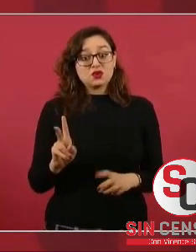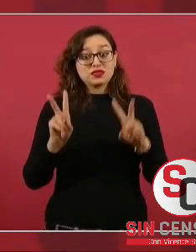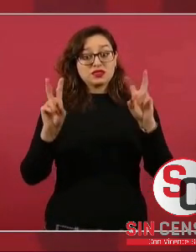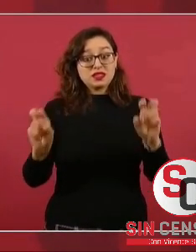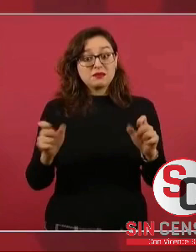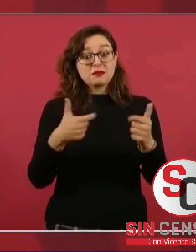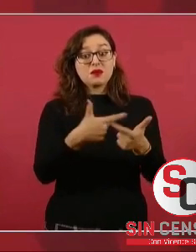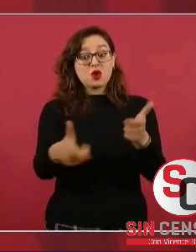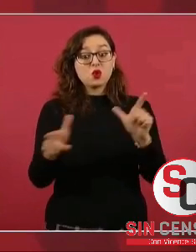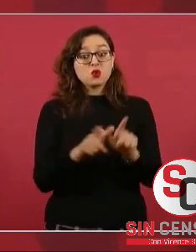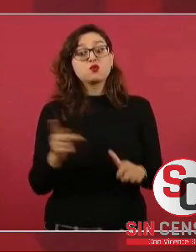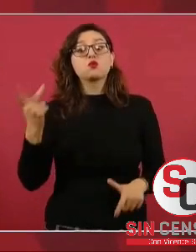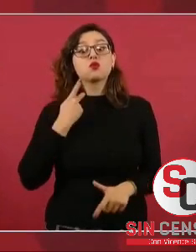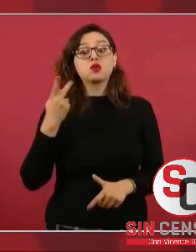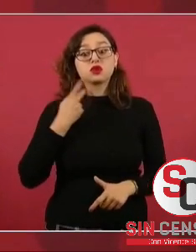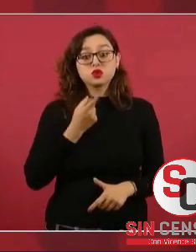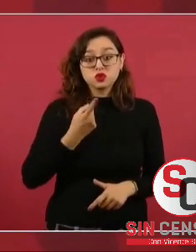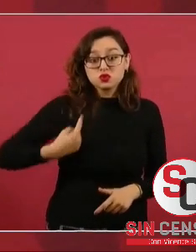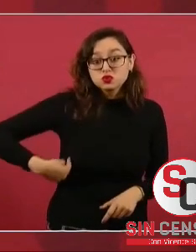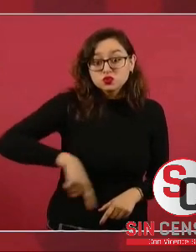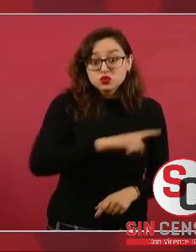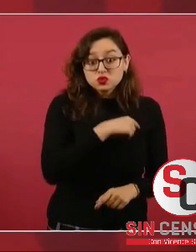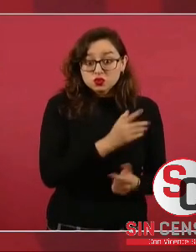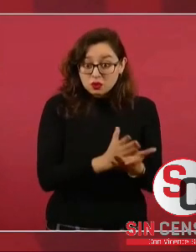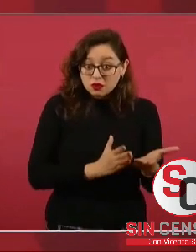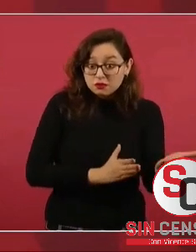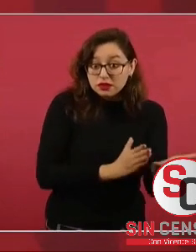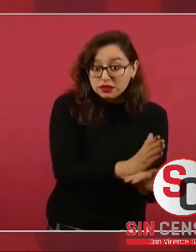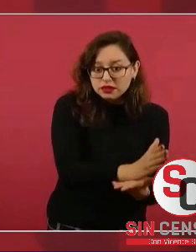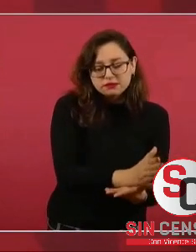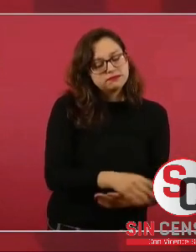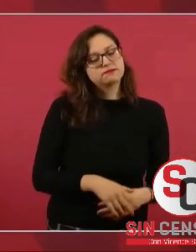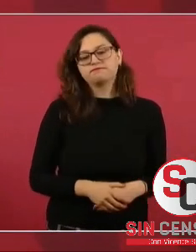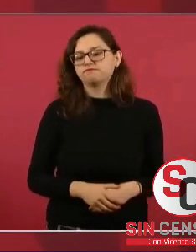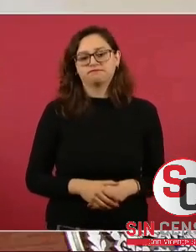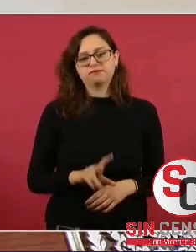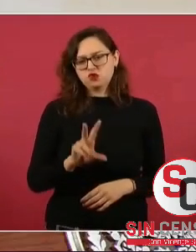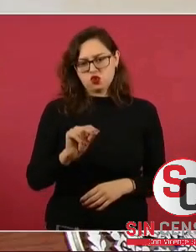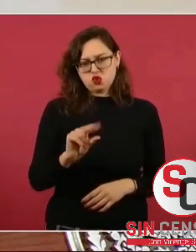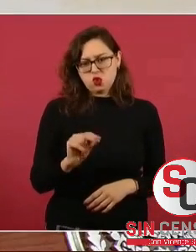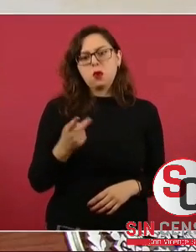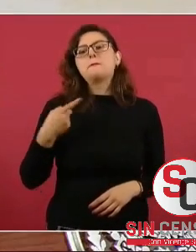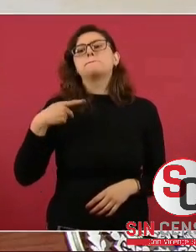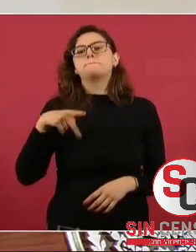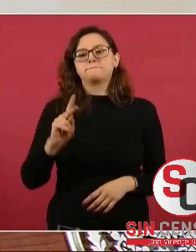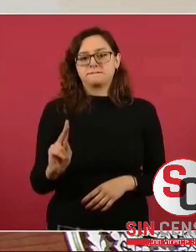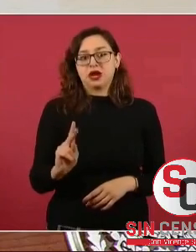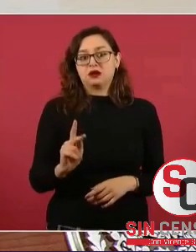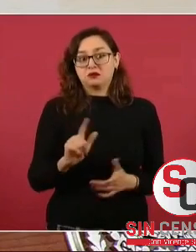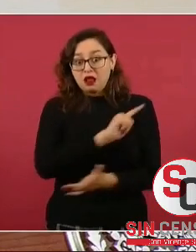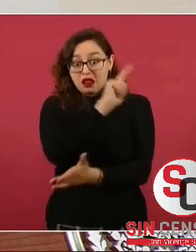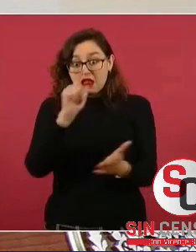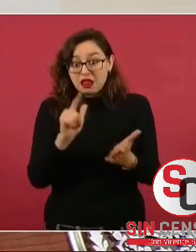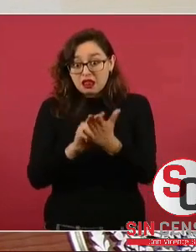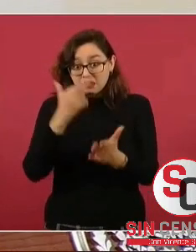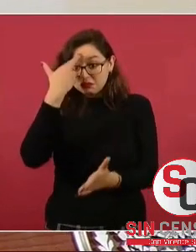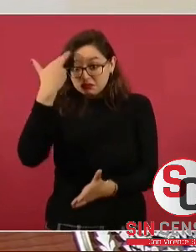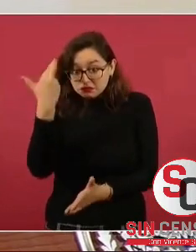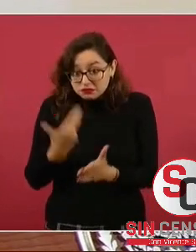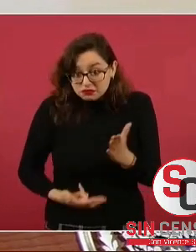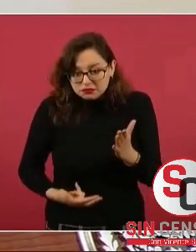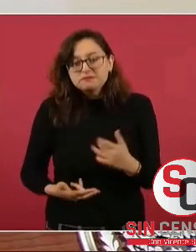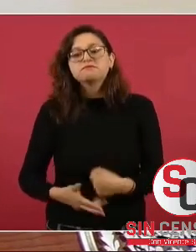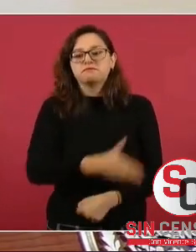partidistas, pero no existe la impunidad para nadie. Y en este